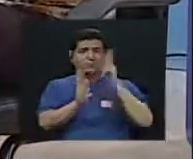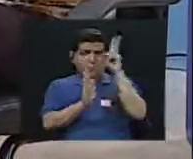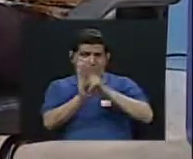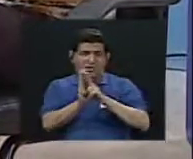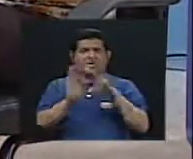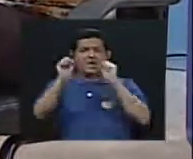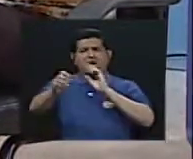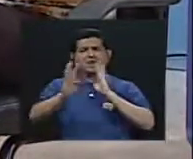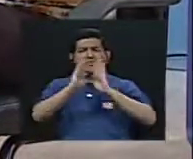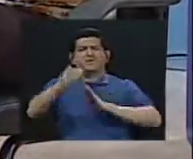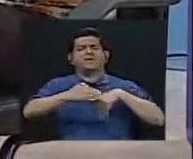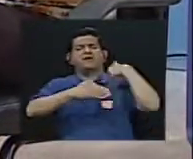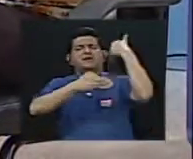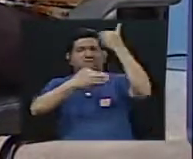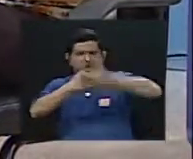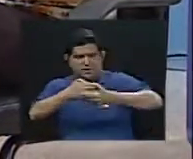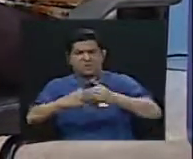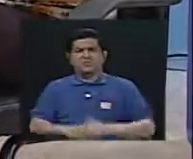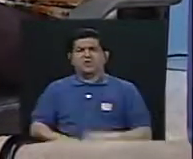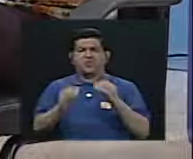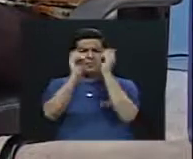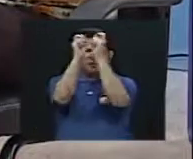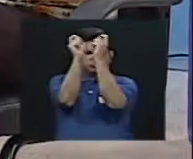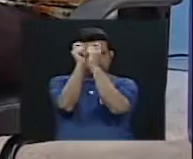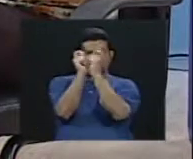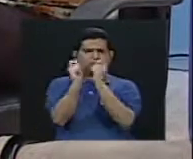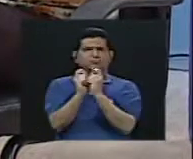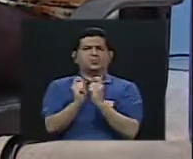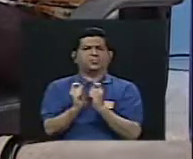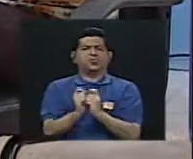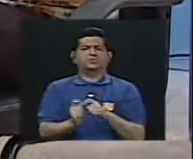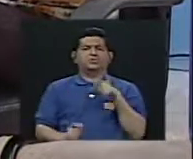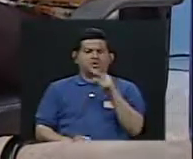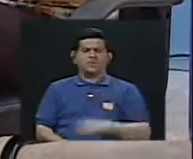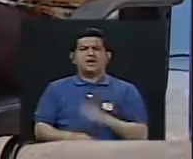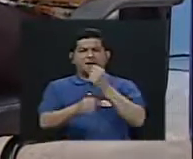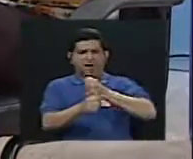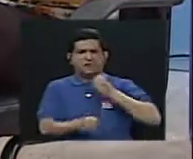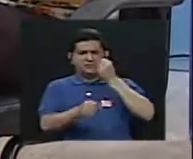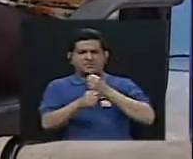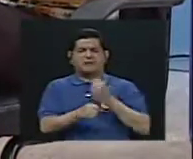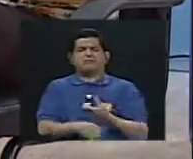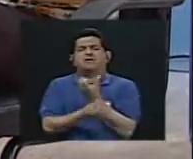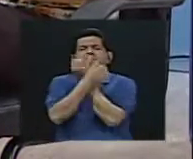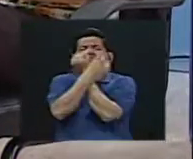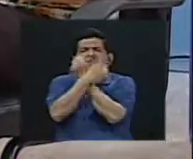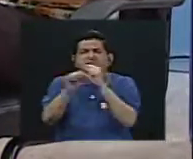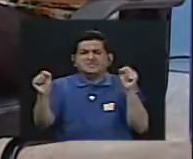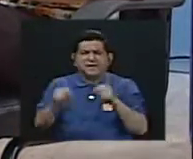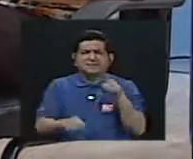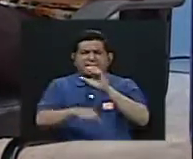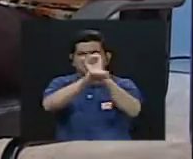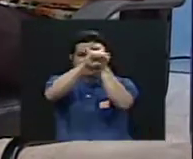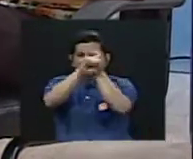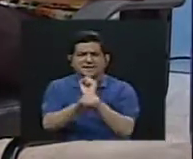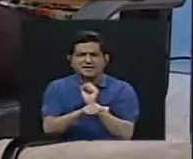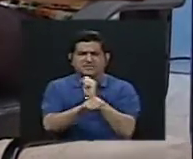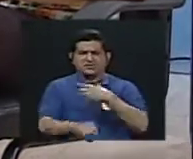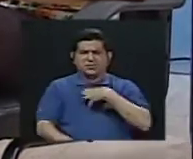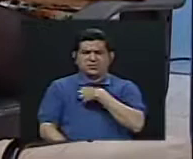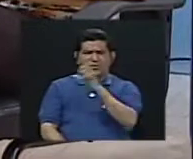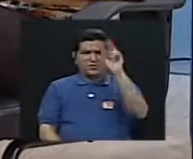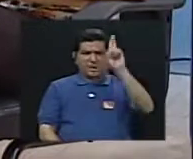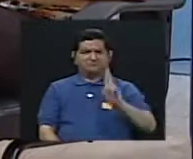para conversar después con más detalle sobre esta producción que rescata esta tradición